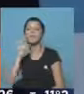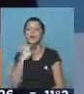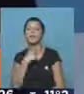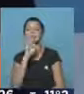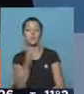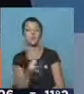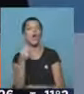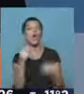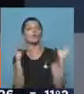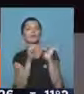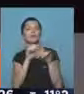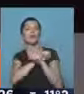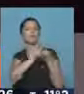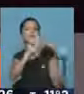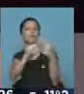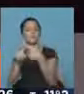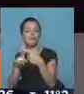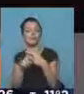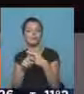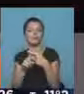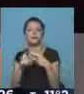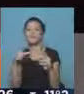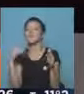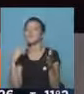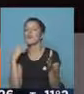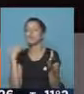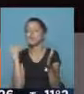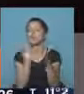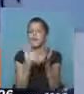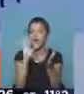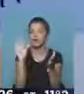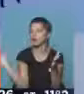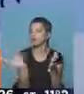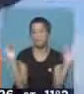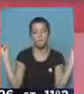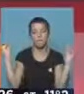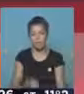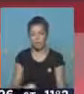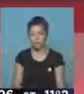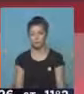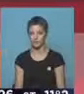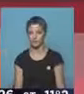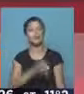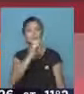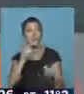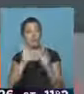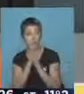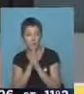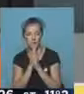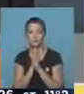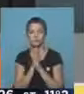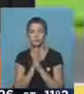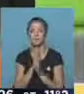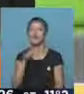de internet, nada más. Y se olvidó de poner una instrucción y rompió todo. Rapidísimo, que nos tenemos que ir a la por parte. Sí o por no. Es creíble lo que